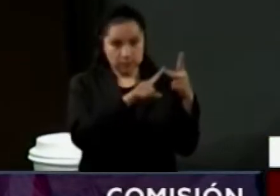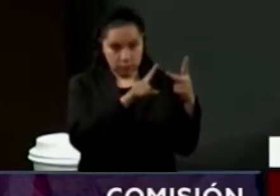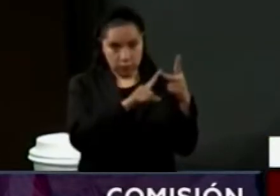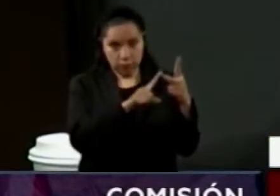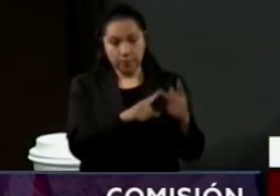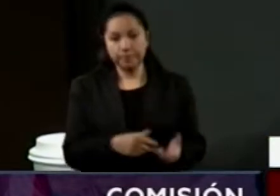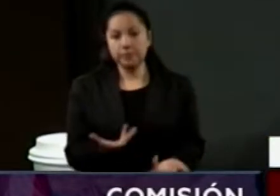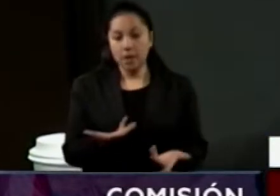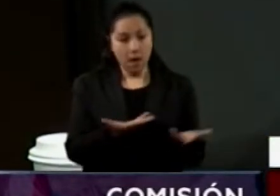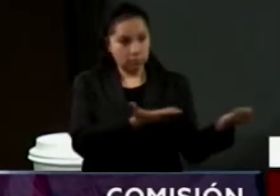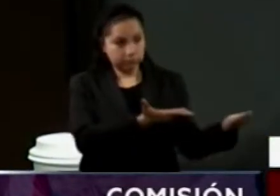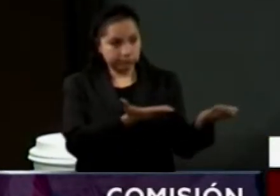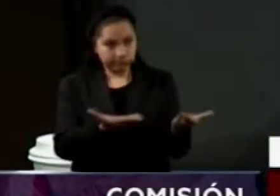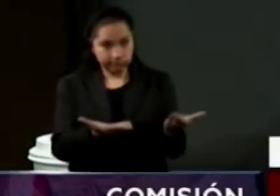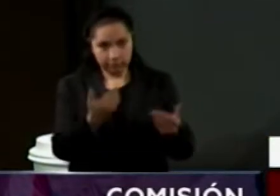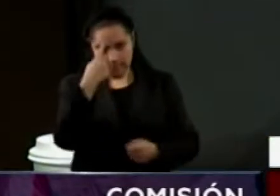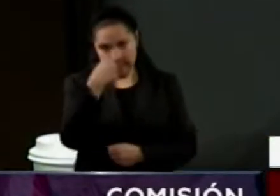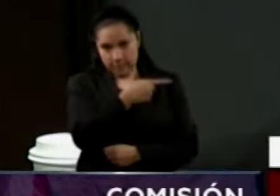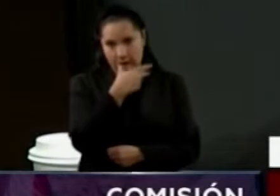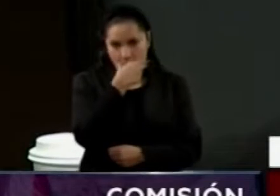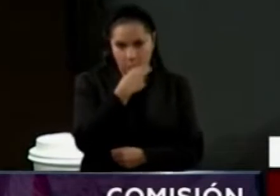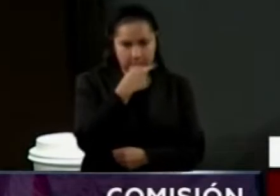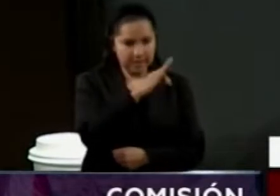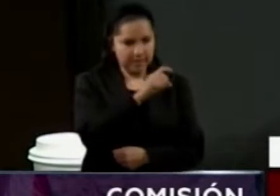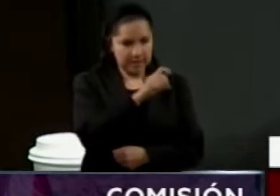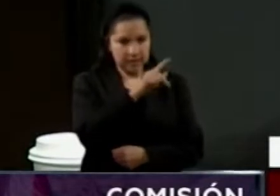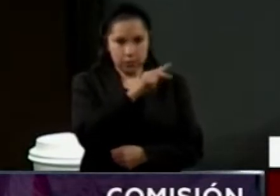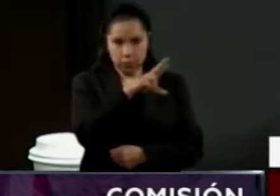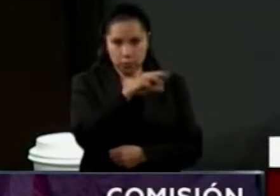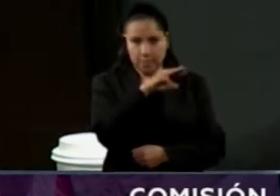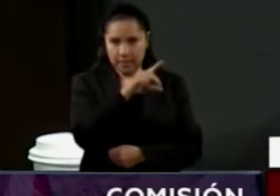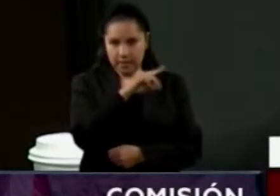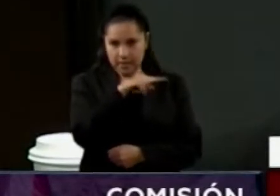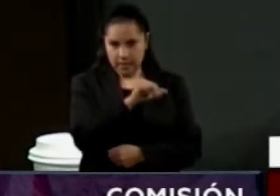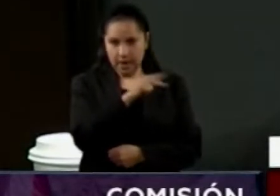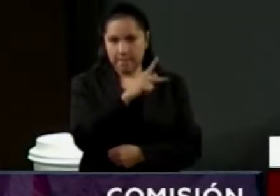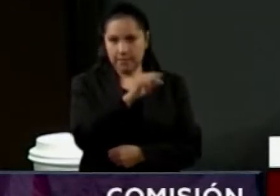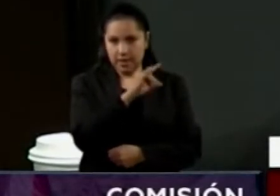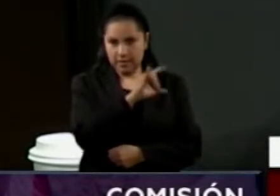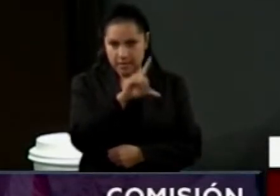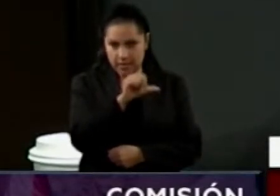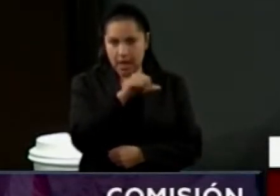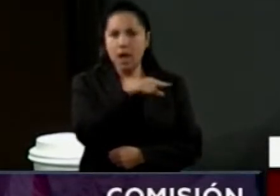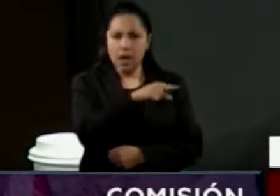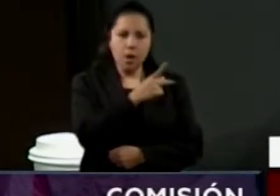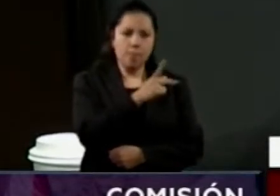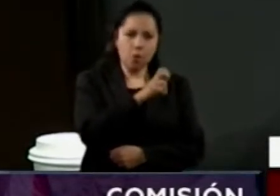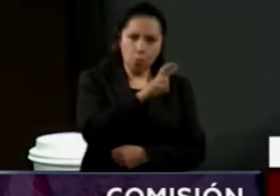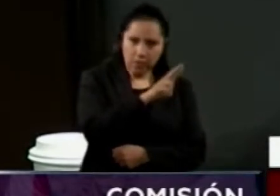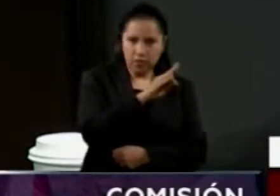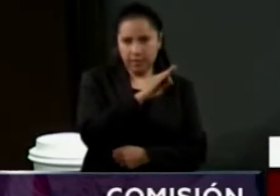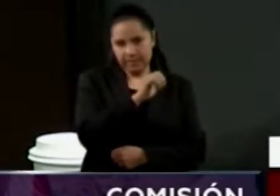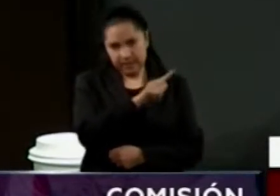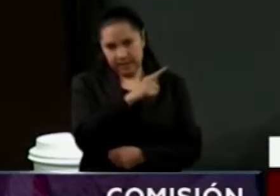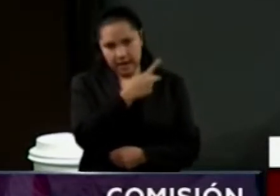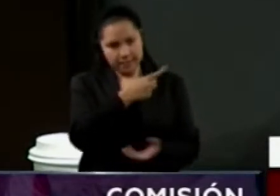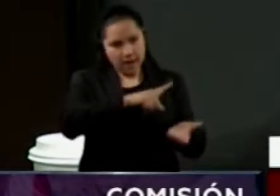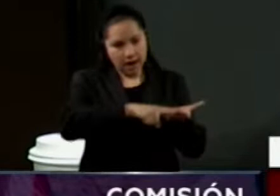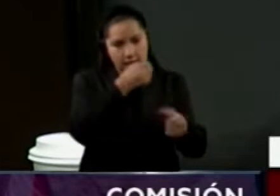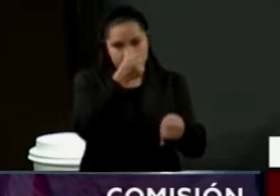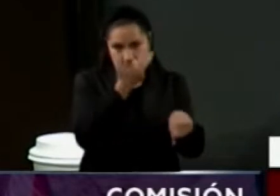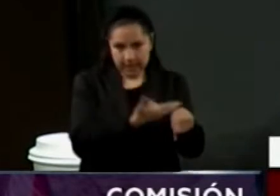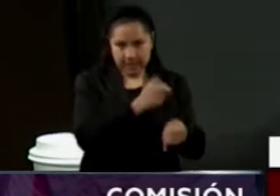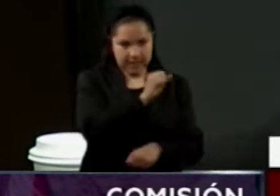tómese protesta de ley al ciudadano Félix Arturo Medina Padilla como Procurador Fiscal de la Federación de la Secretaría de